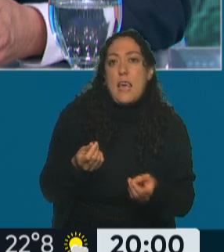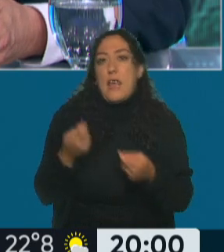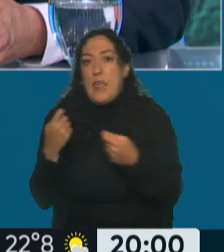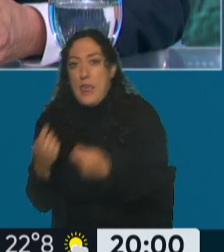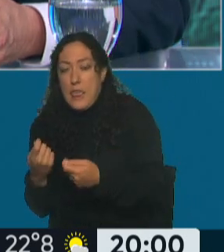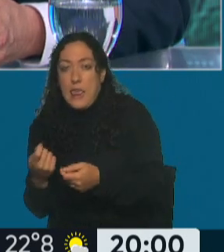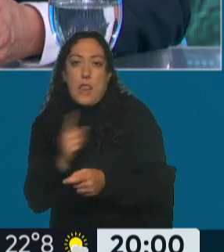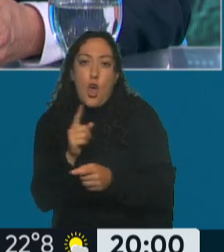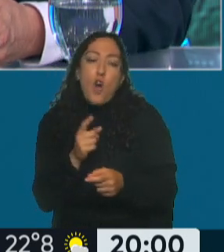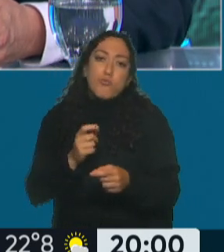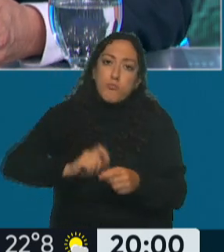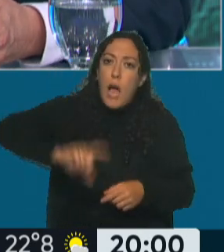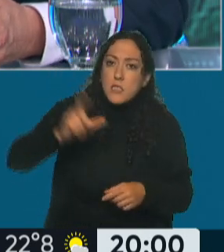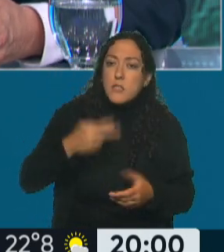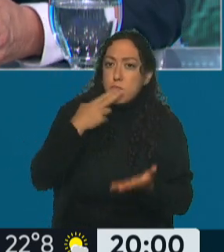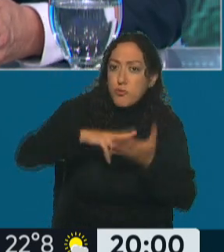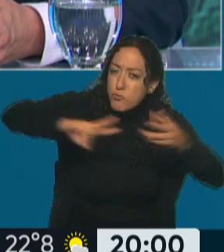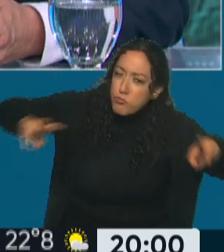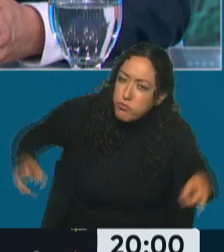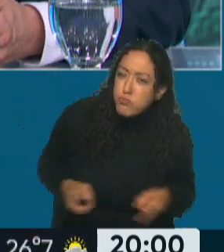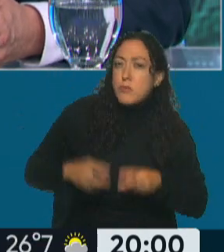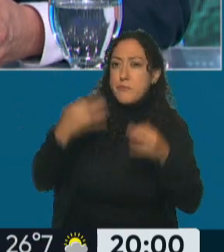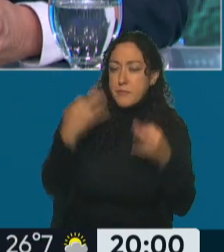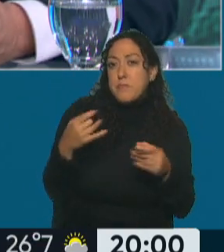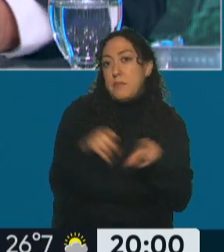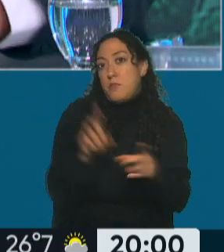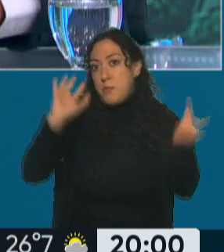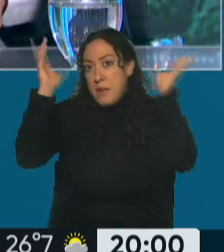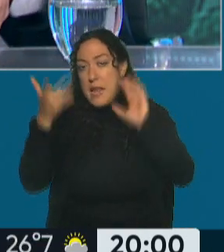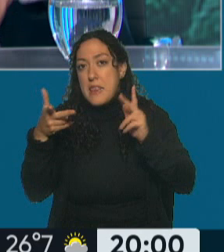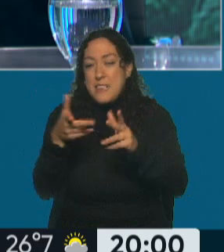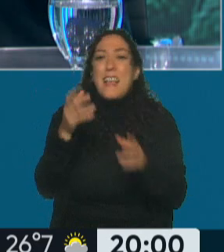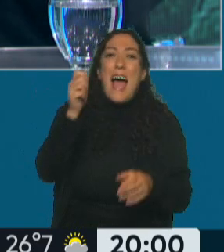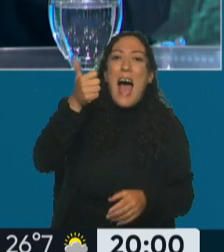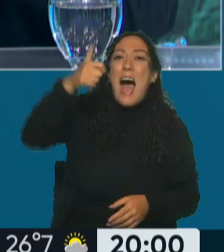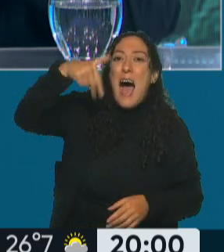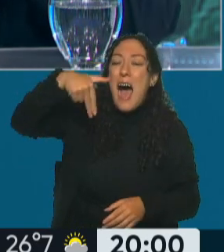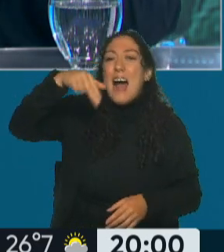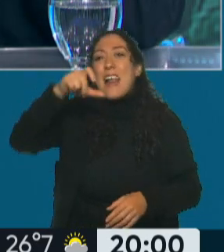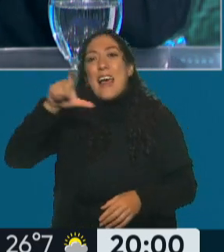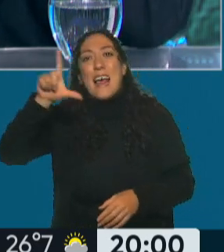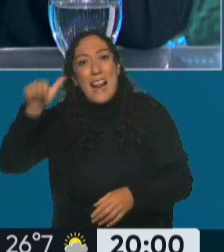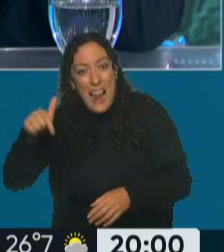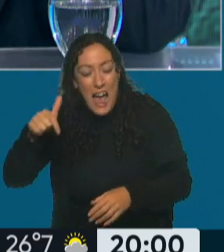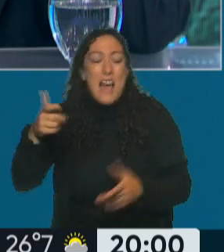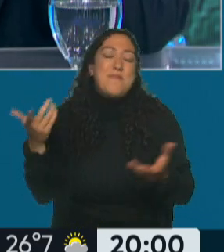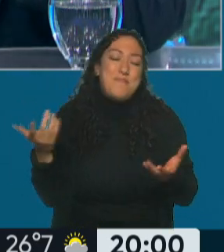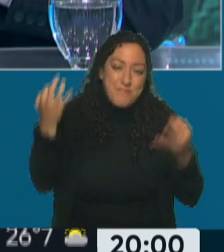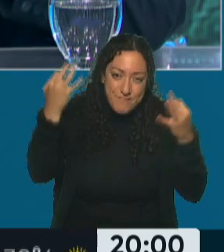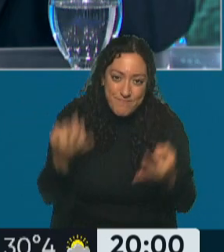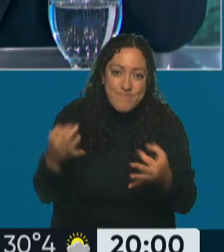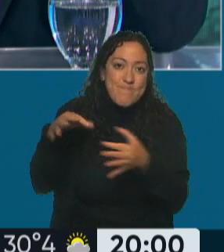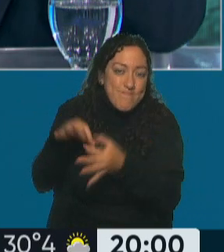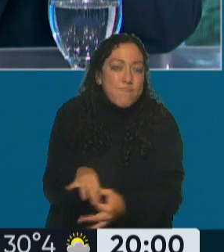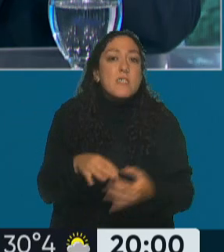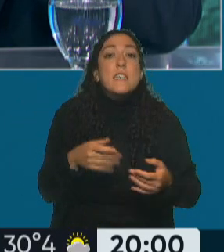ancla fiscal, como tanto el fondo como Javier Milei lo llaman. Y esto que decís, que tradicionalmente cuando los documentos